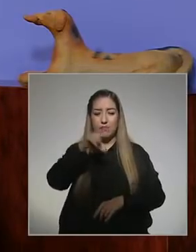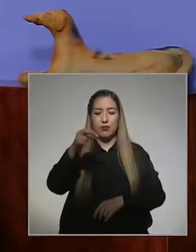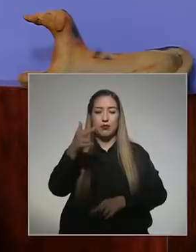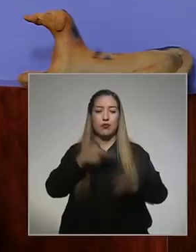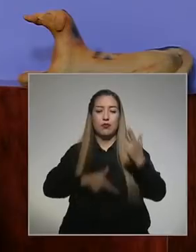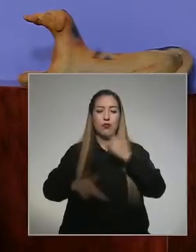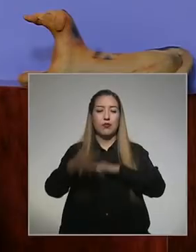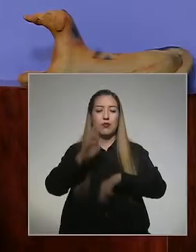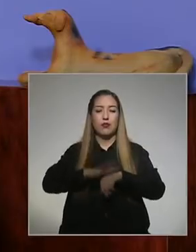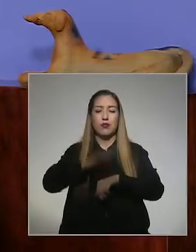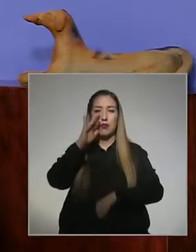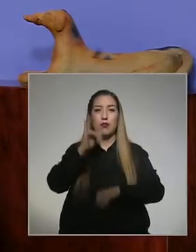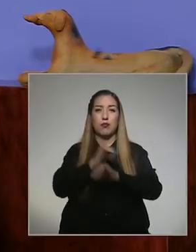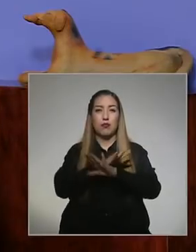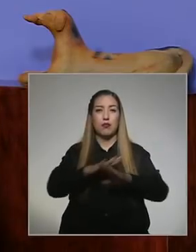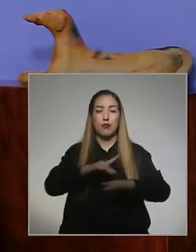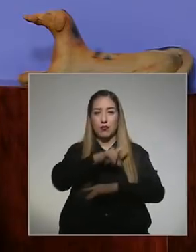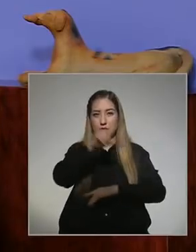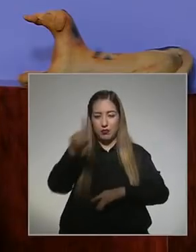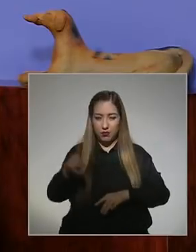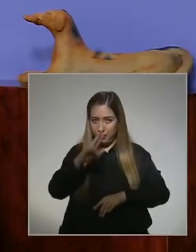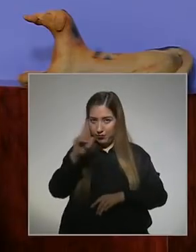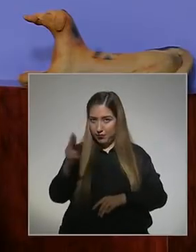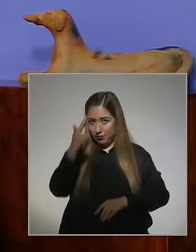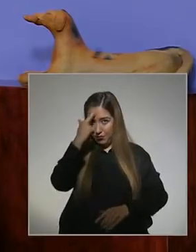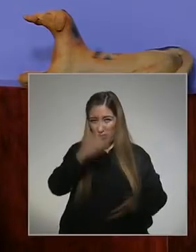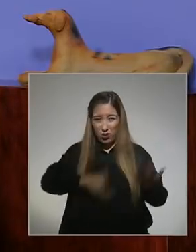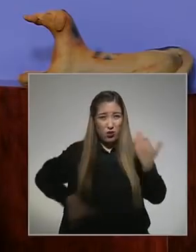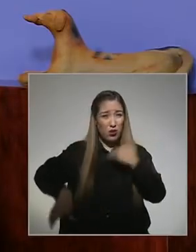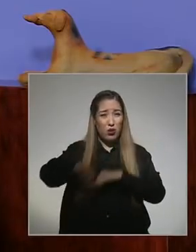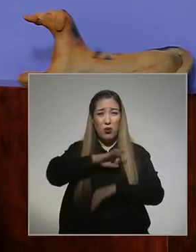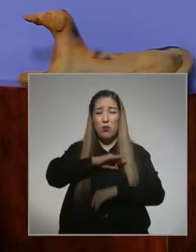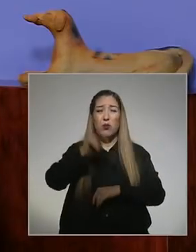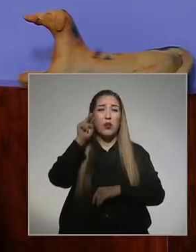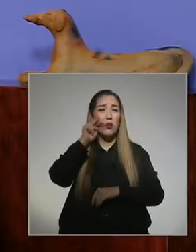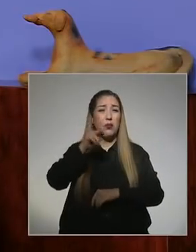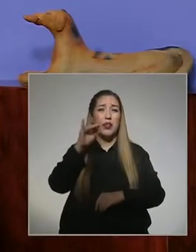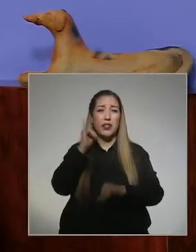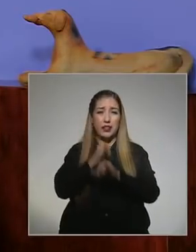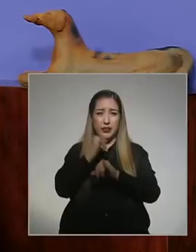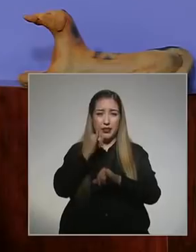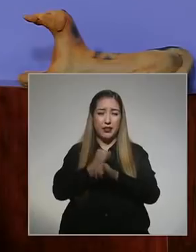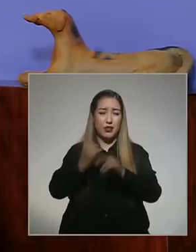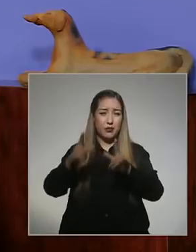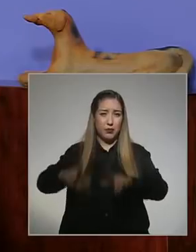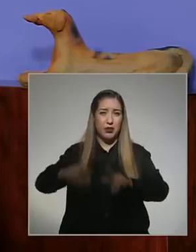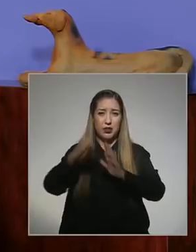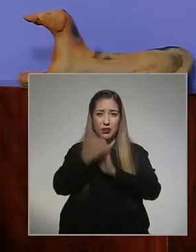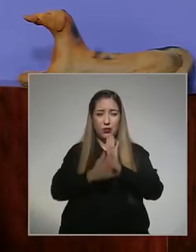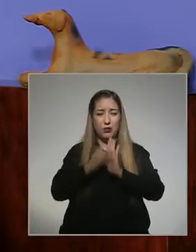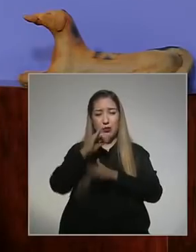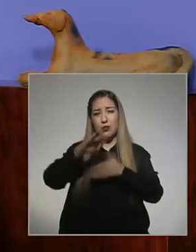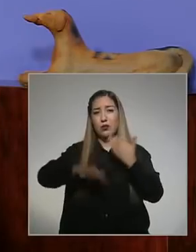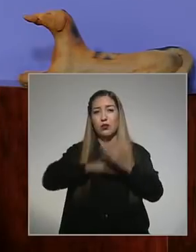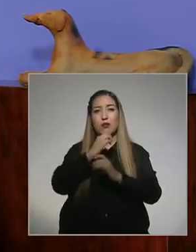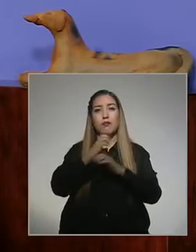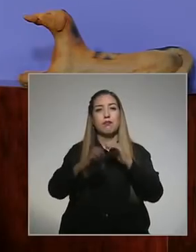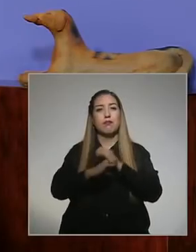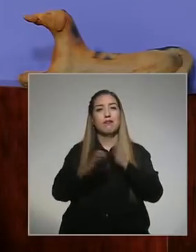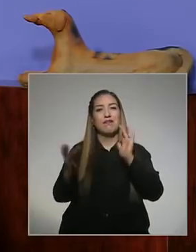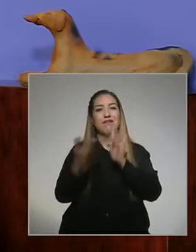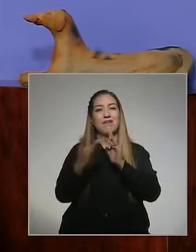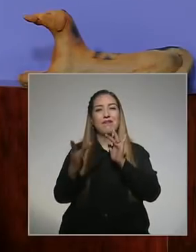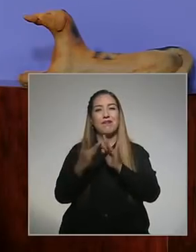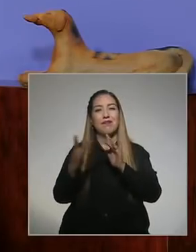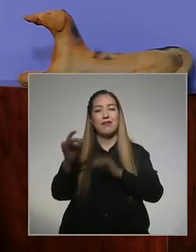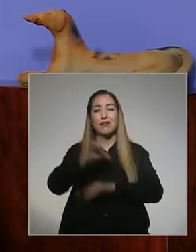tener muchísimo más del tema. Recuerden que todo lo pueden ver en nuestra página, en nuestro blog, en nuestras redes sociales. Justamente el